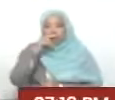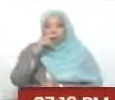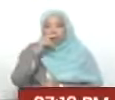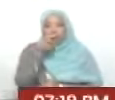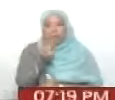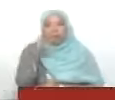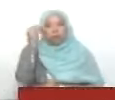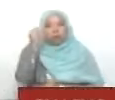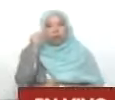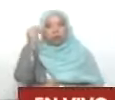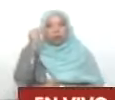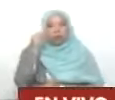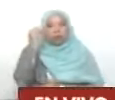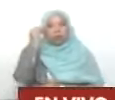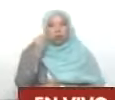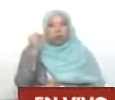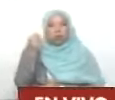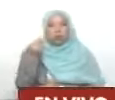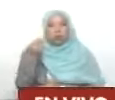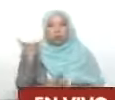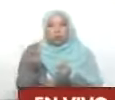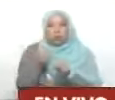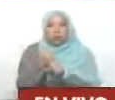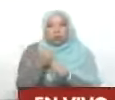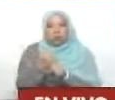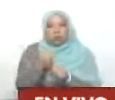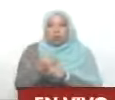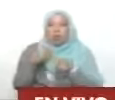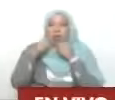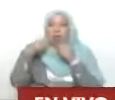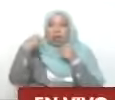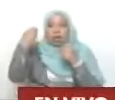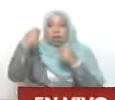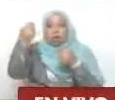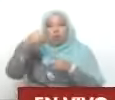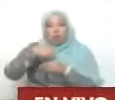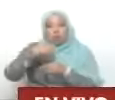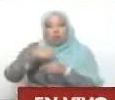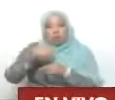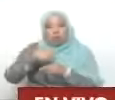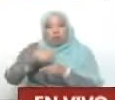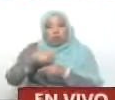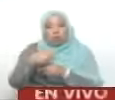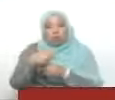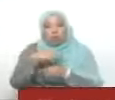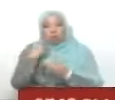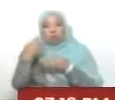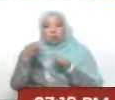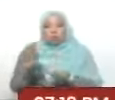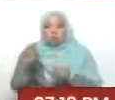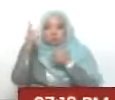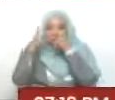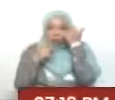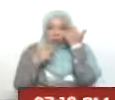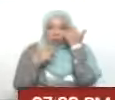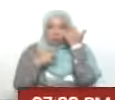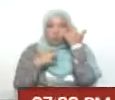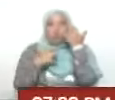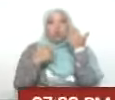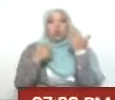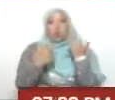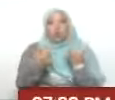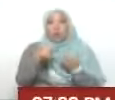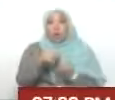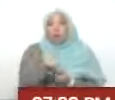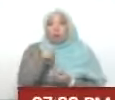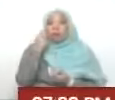análisis, un repaso de las campañas electorales desde que falleció el comandante Chávez, usted estuvo